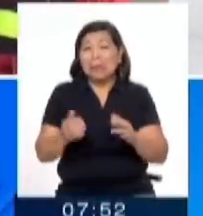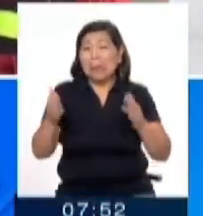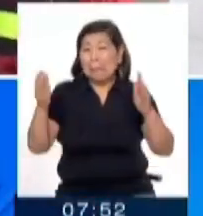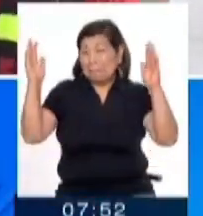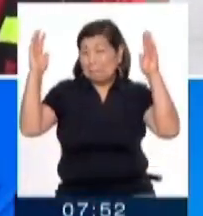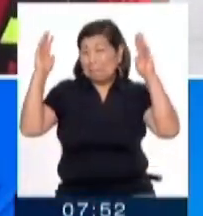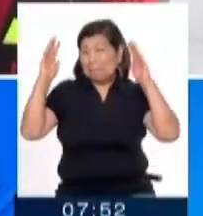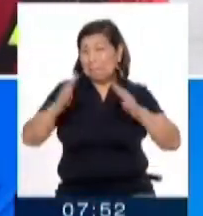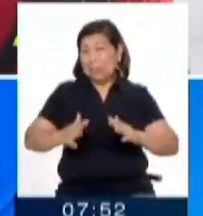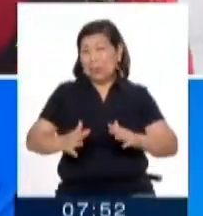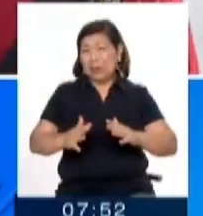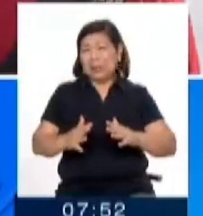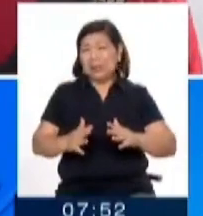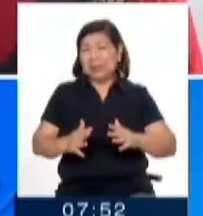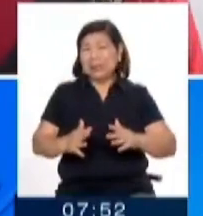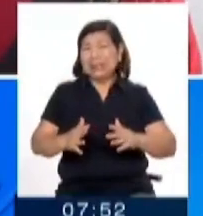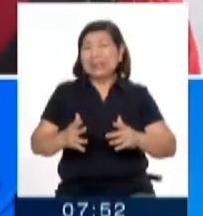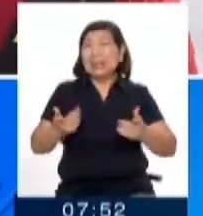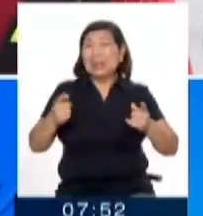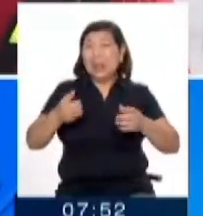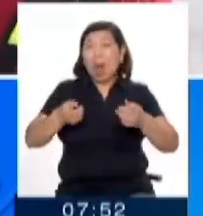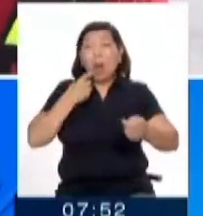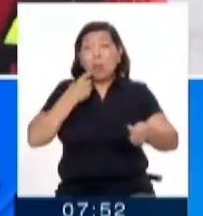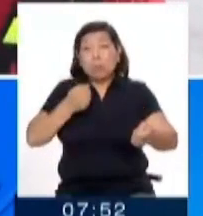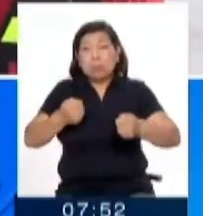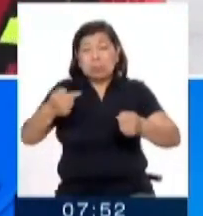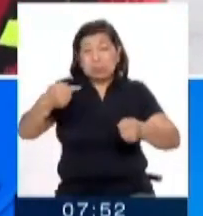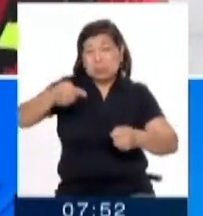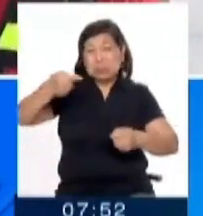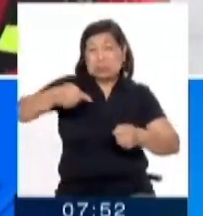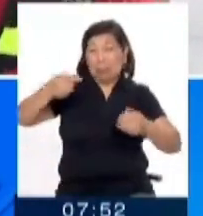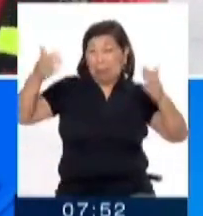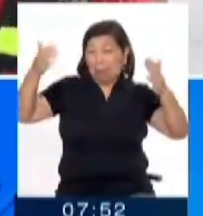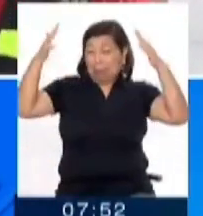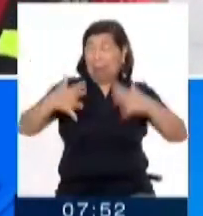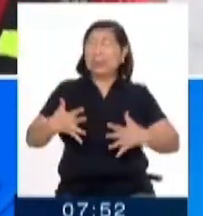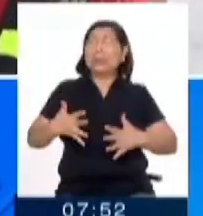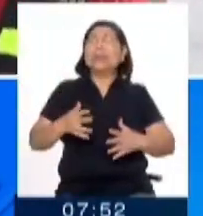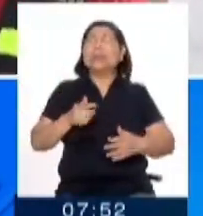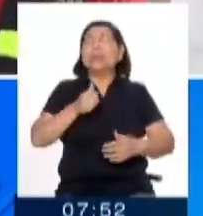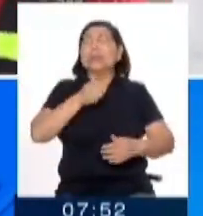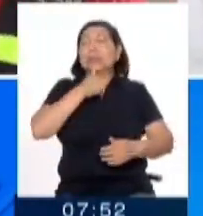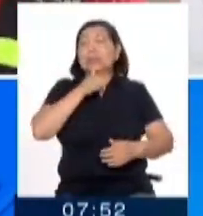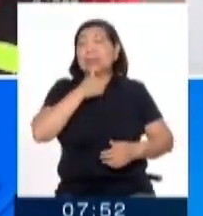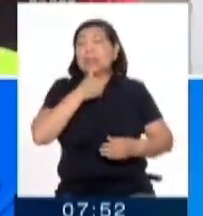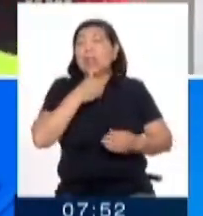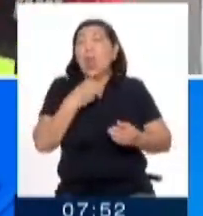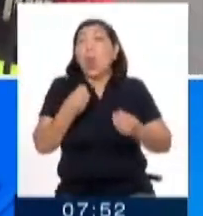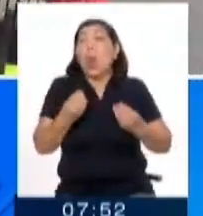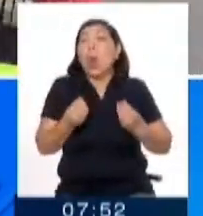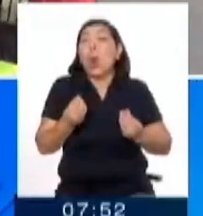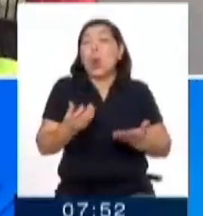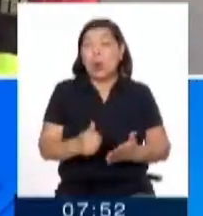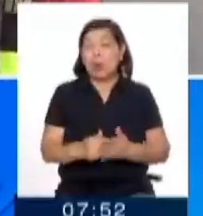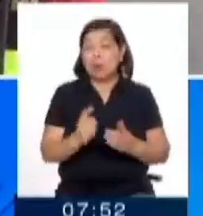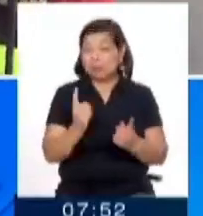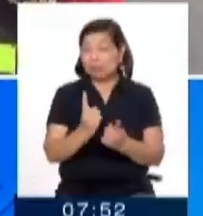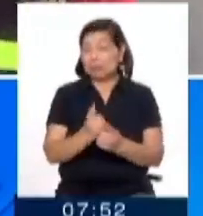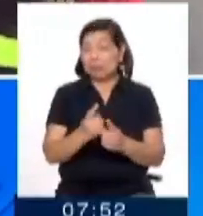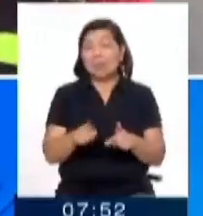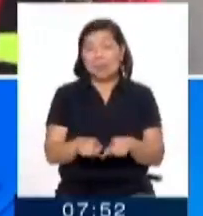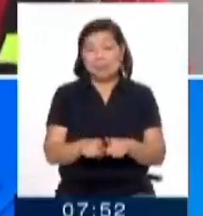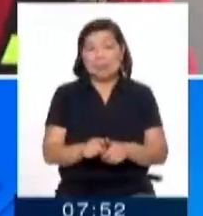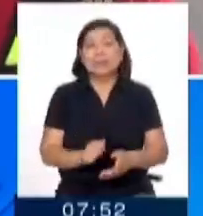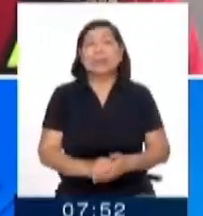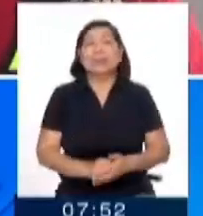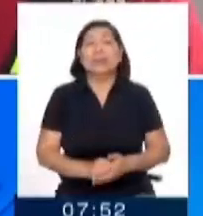atrapado dentro de su equipo o máquina con la que estaban trabajando, ¿no? ¿En qué condiciones se realizó estos trabajos y cómo encontraron también al